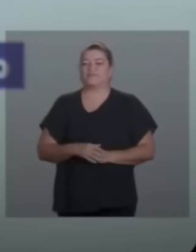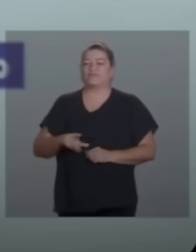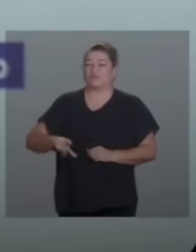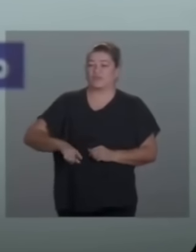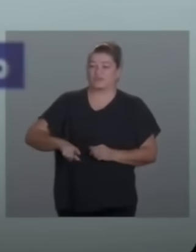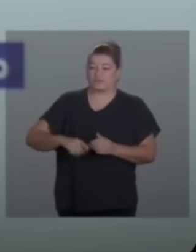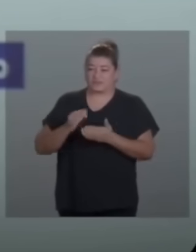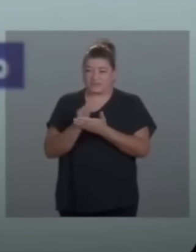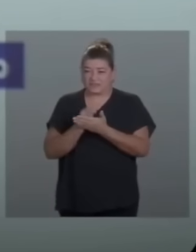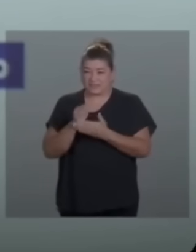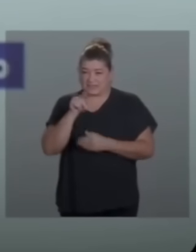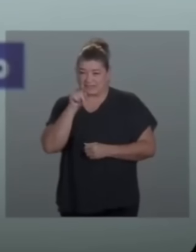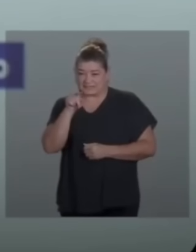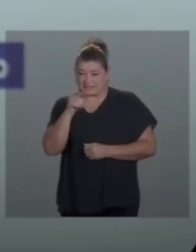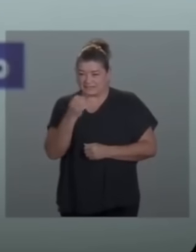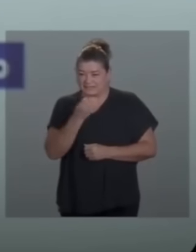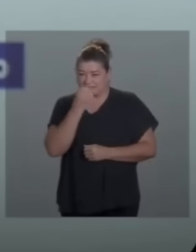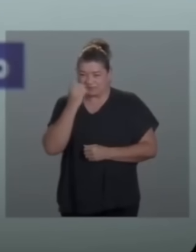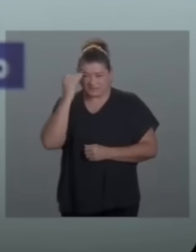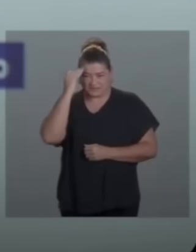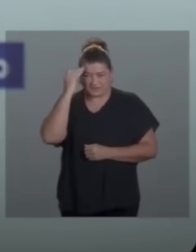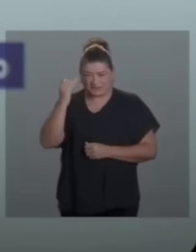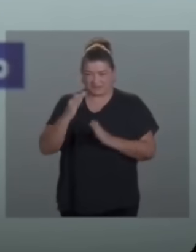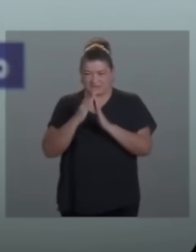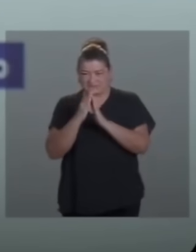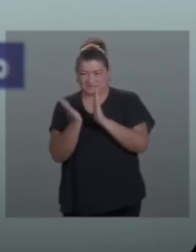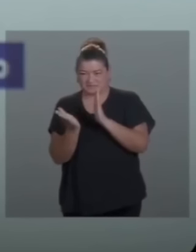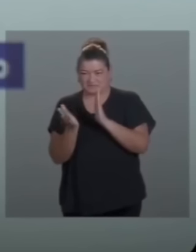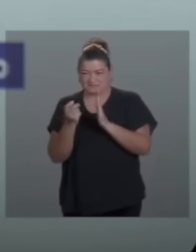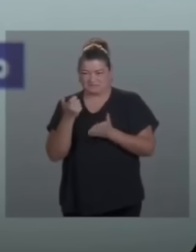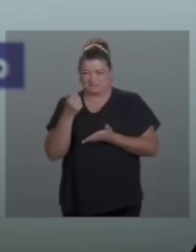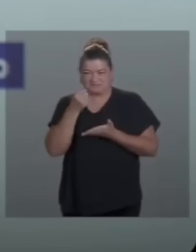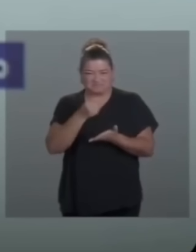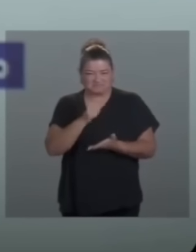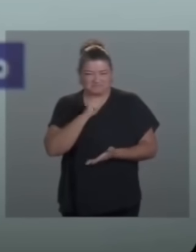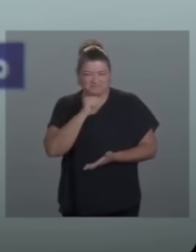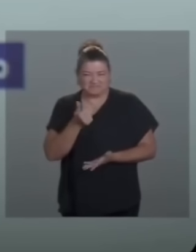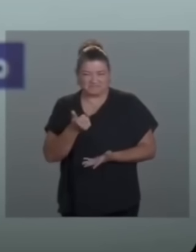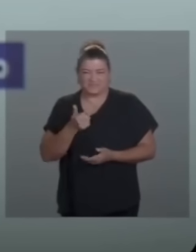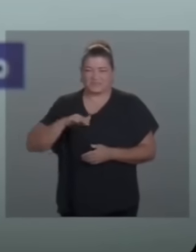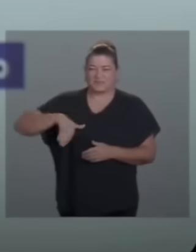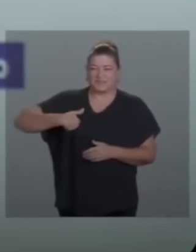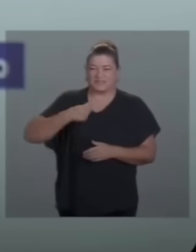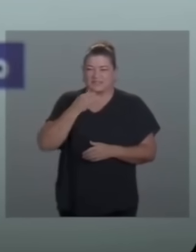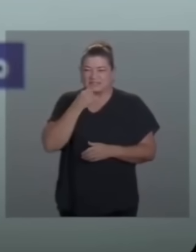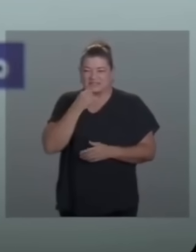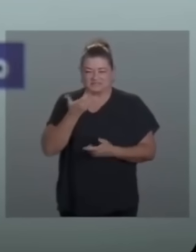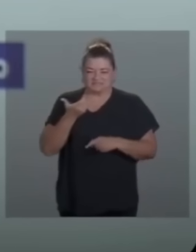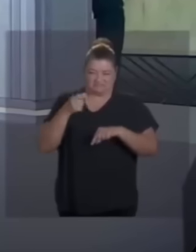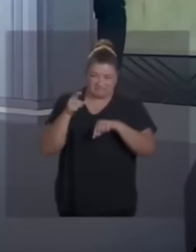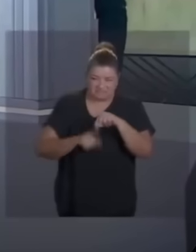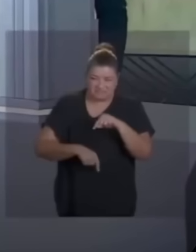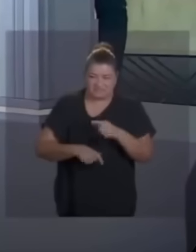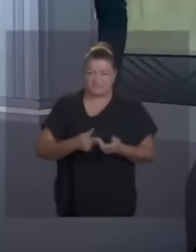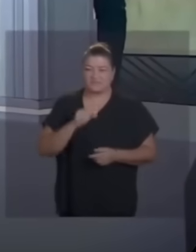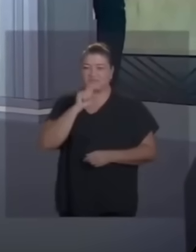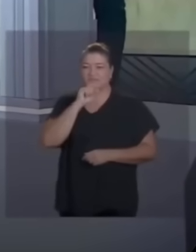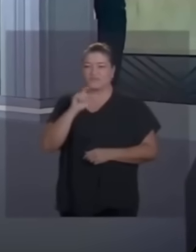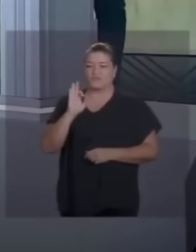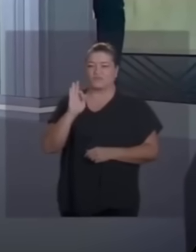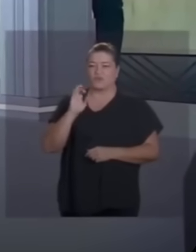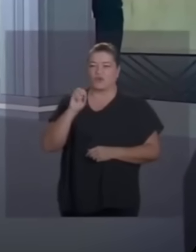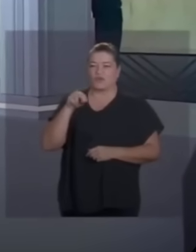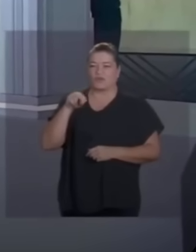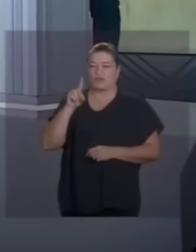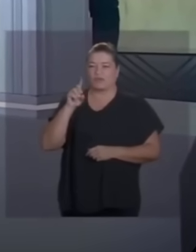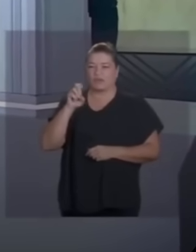las escuelas de tiempo completo y a las estancias infantiles después le quitó los recursos a los fondos como el fonden y también a los fondos